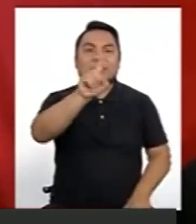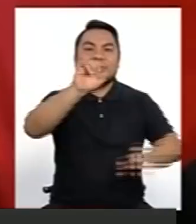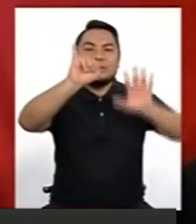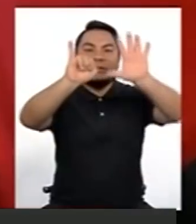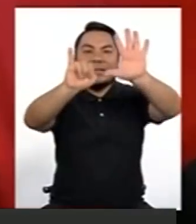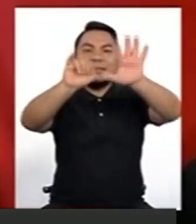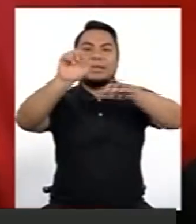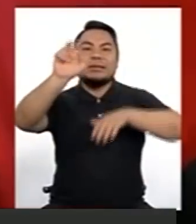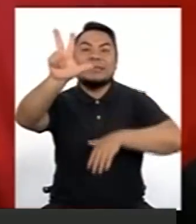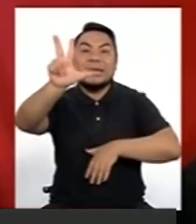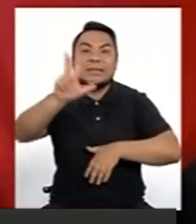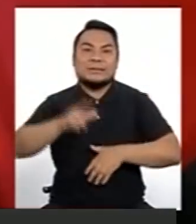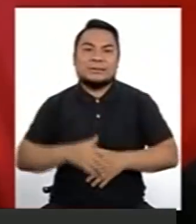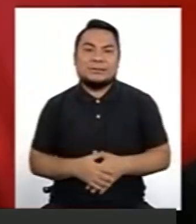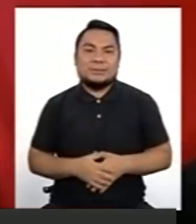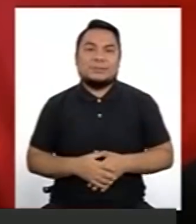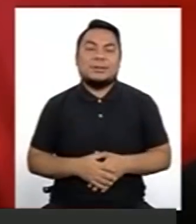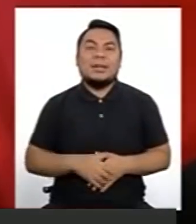163.